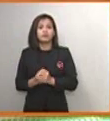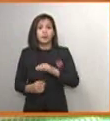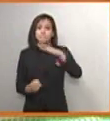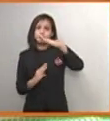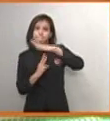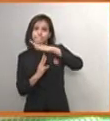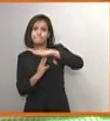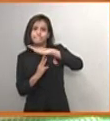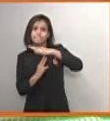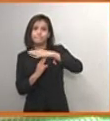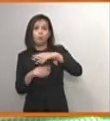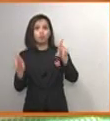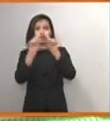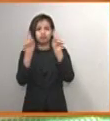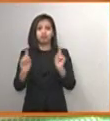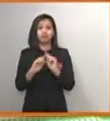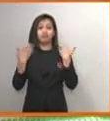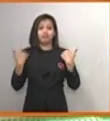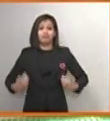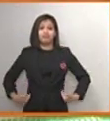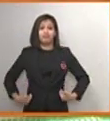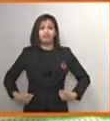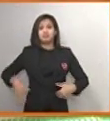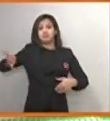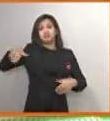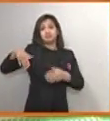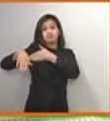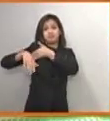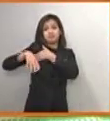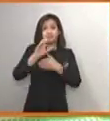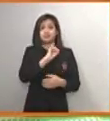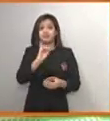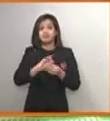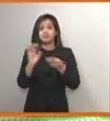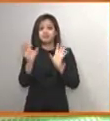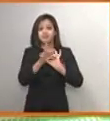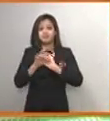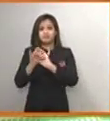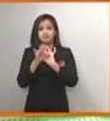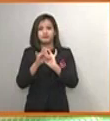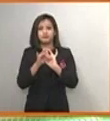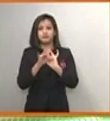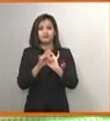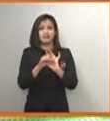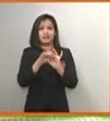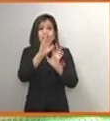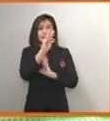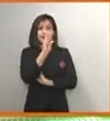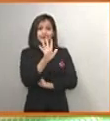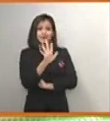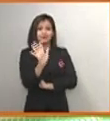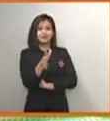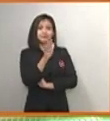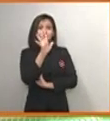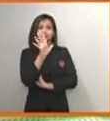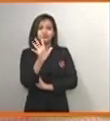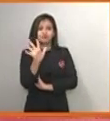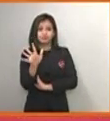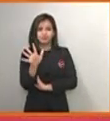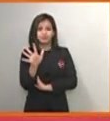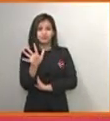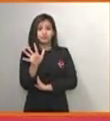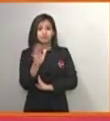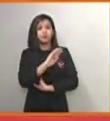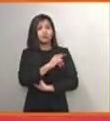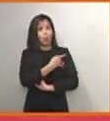mesas. En el cuadro del cuerpo lo podemos encontrar en la axila izquierda, con los números que se le relacionan 65 y 55.